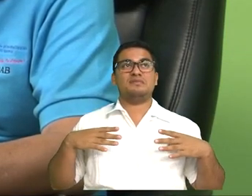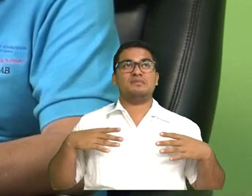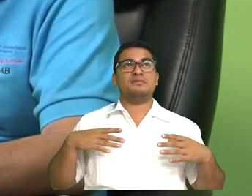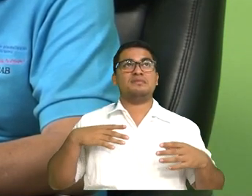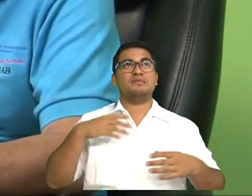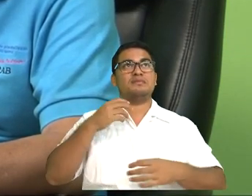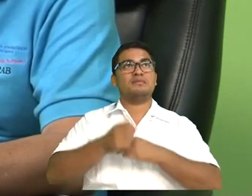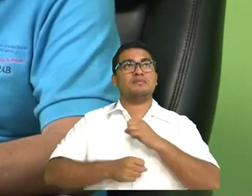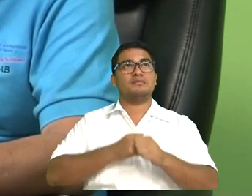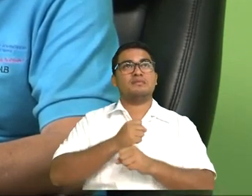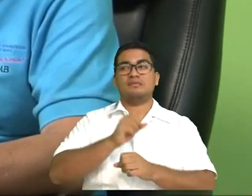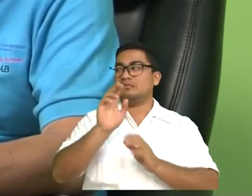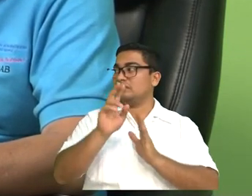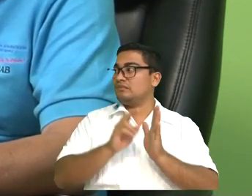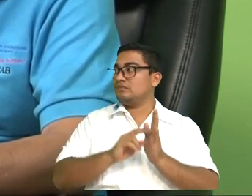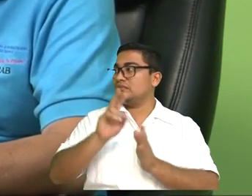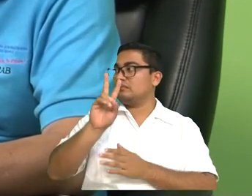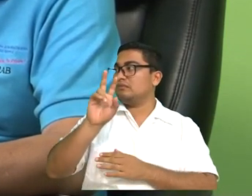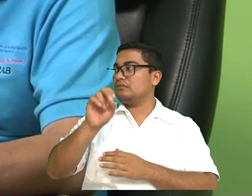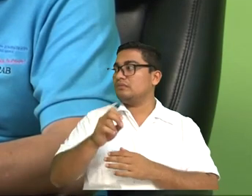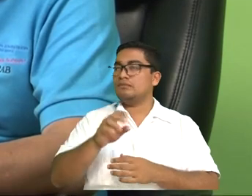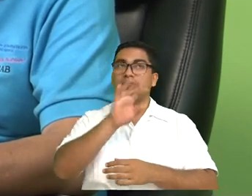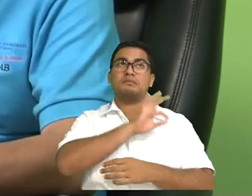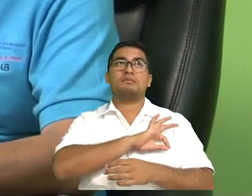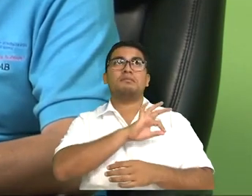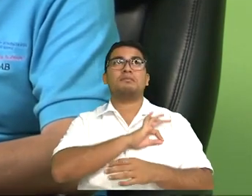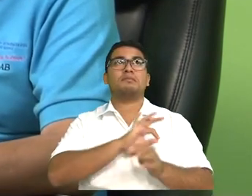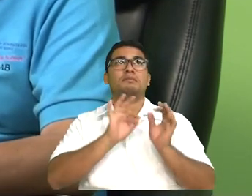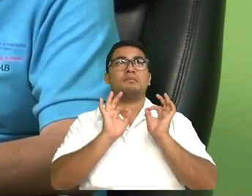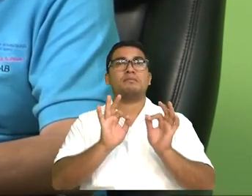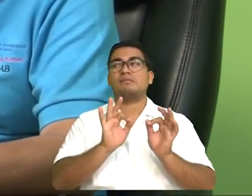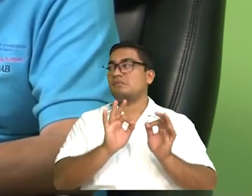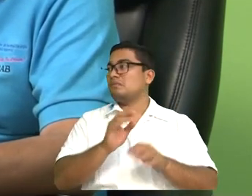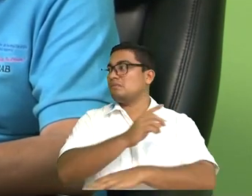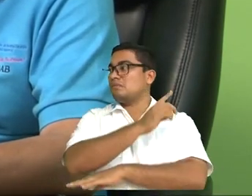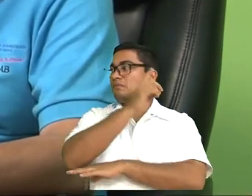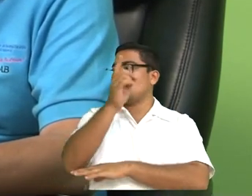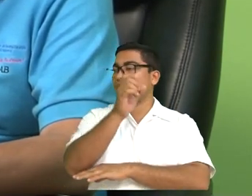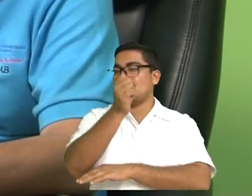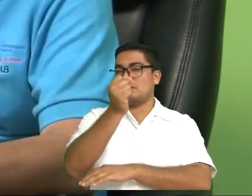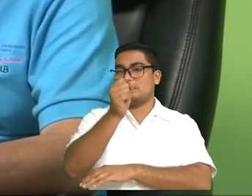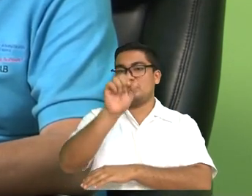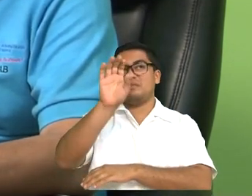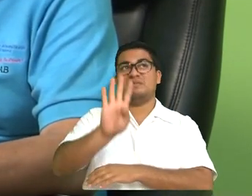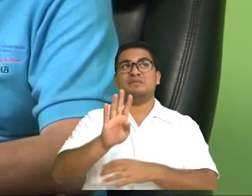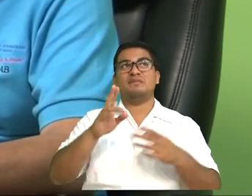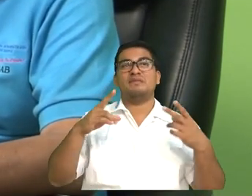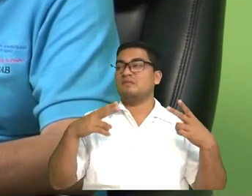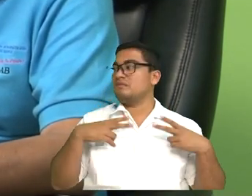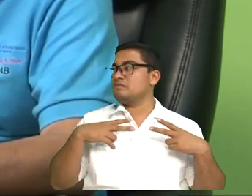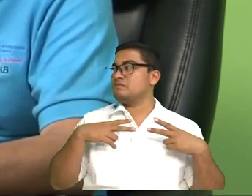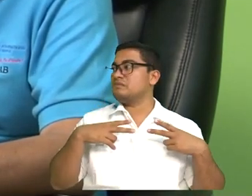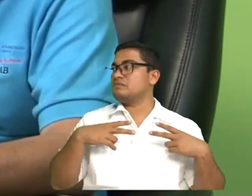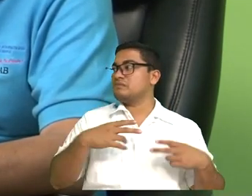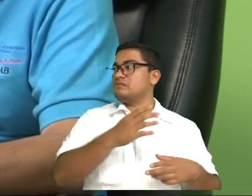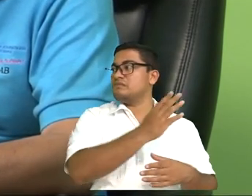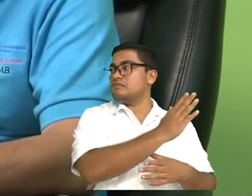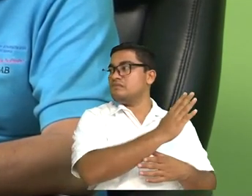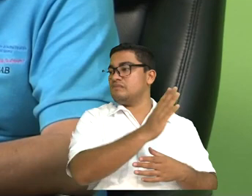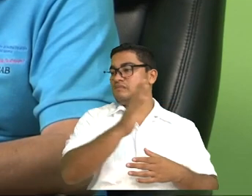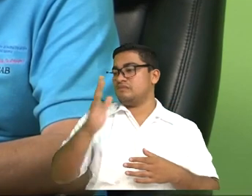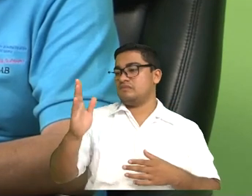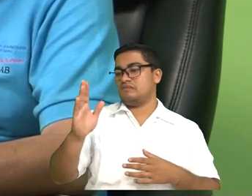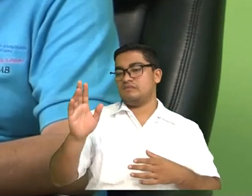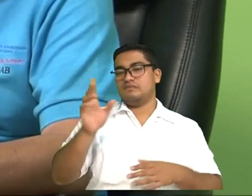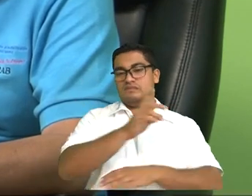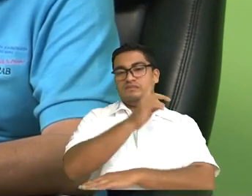año 2020 con goce de salario desde el día sábado 4 de abril, sábado de Ramos, al